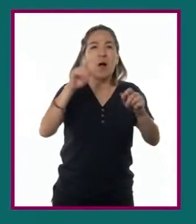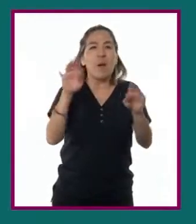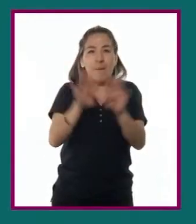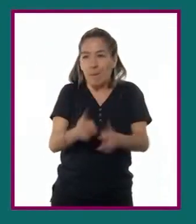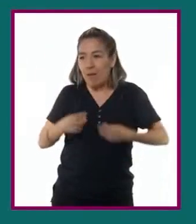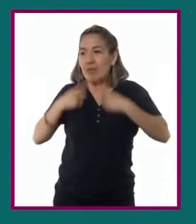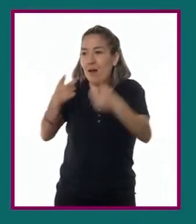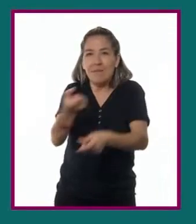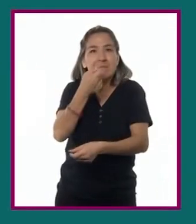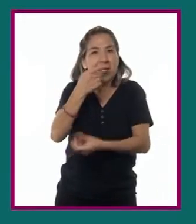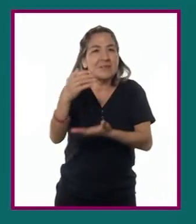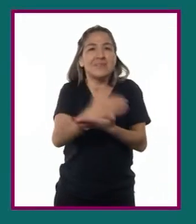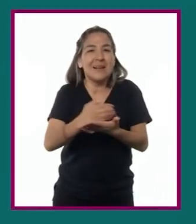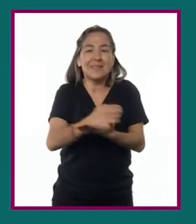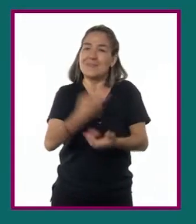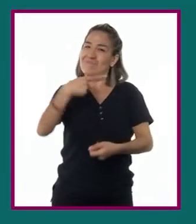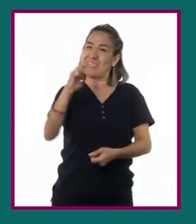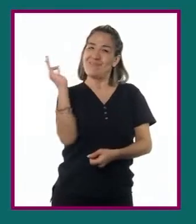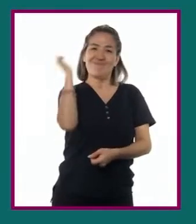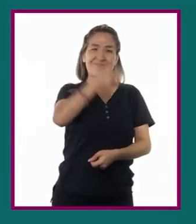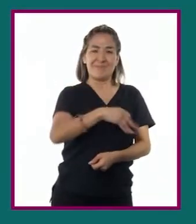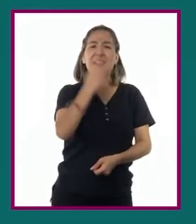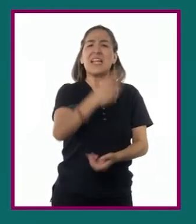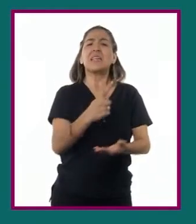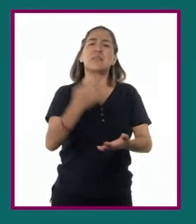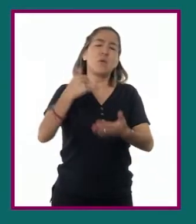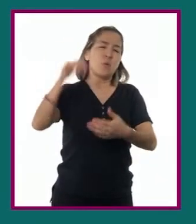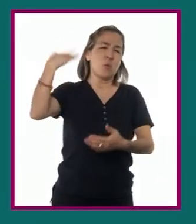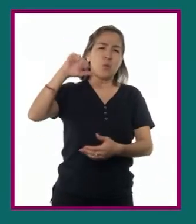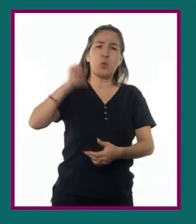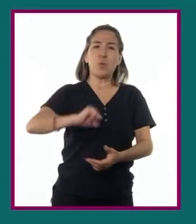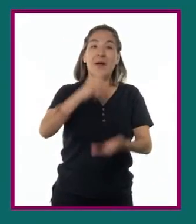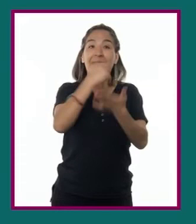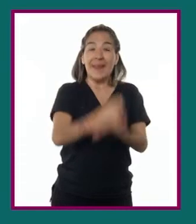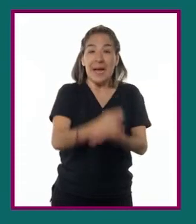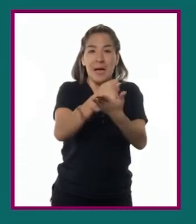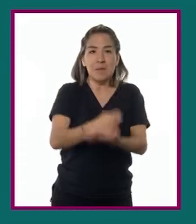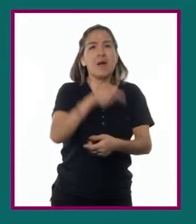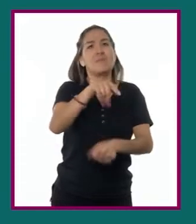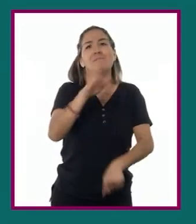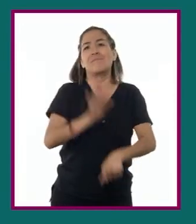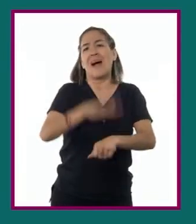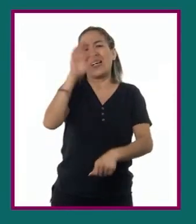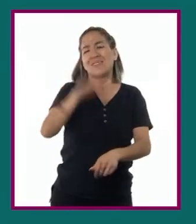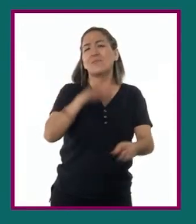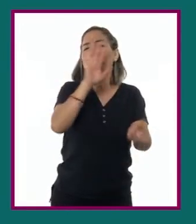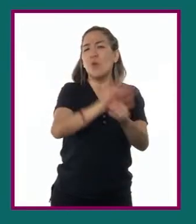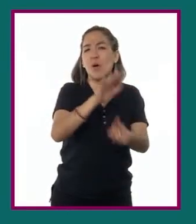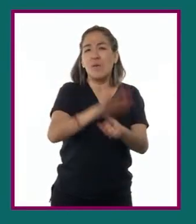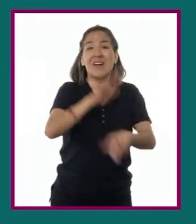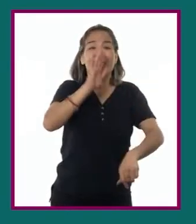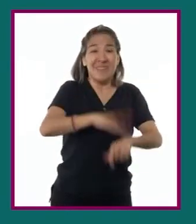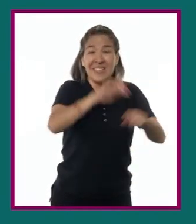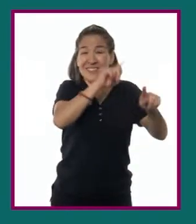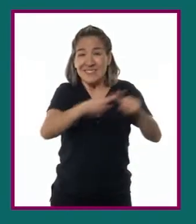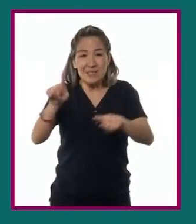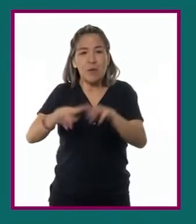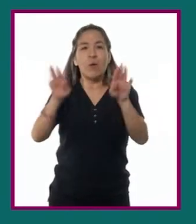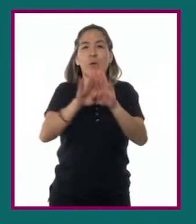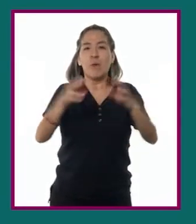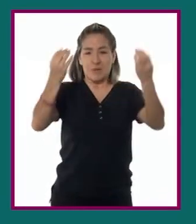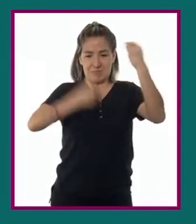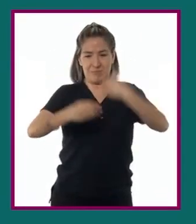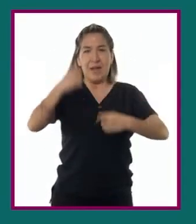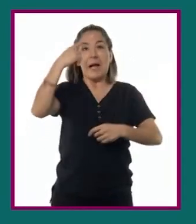embargo, en ese tiempo la terapia magnética se hizo popular y se vendían diversas prendas magnéticas